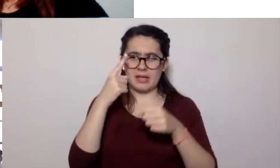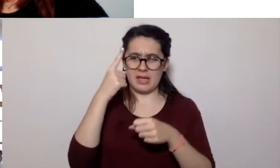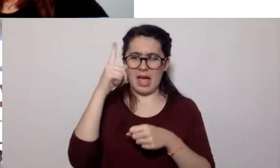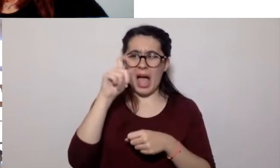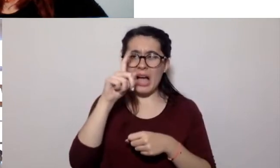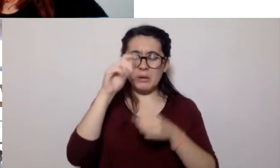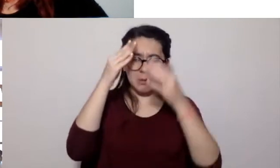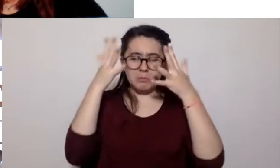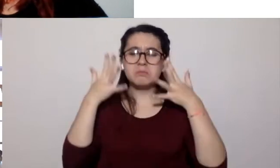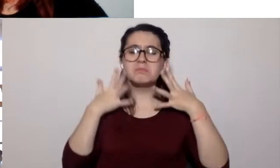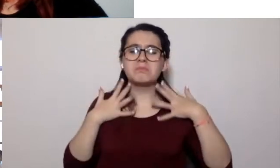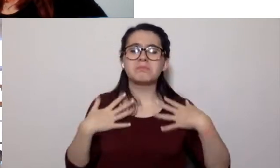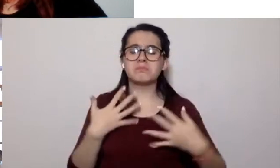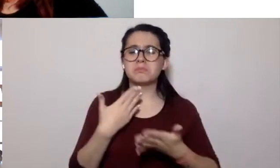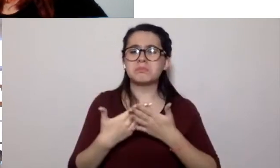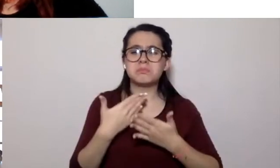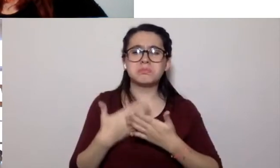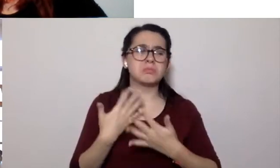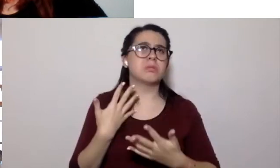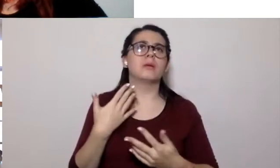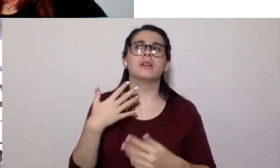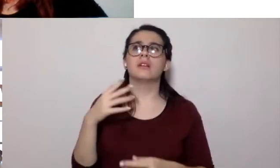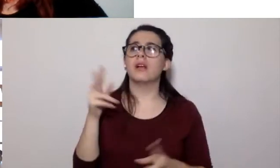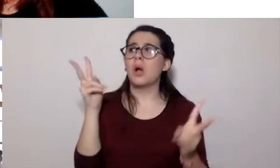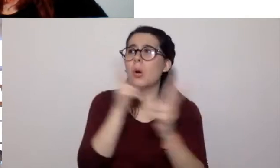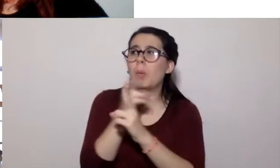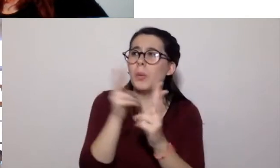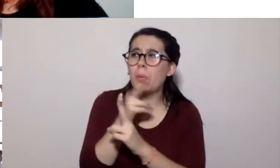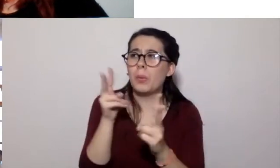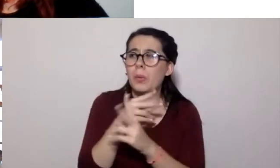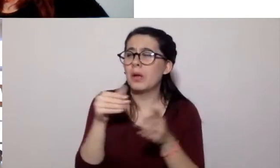sientes que te falta el aire y no puedes ni respirar.